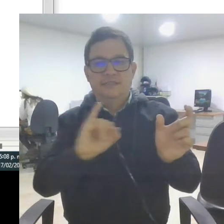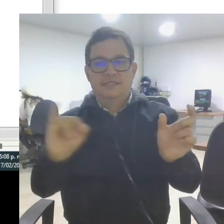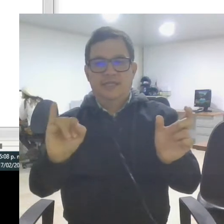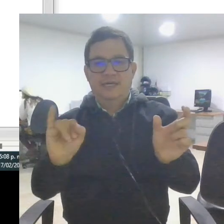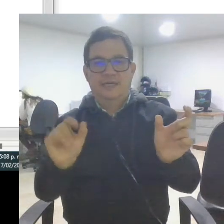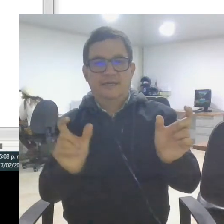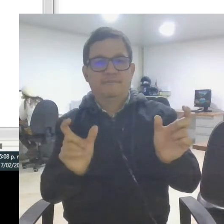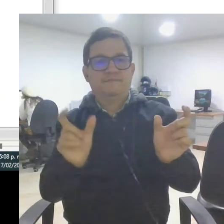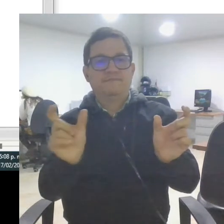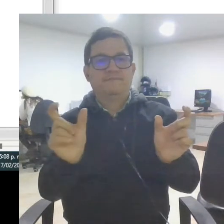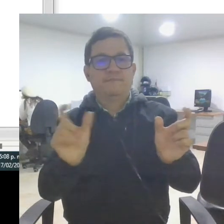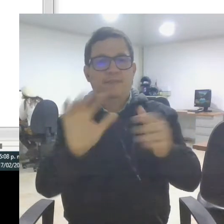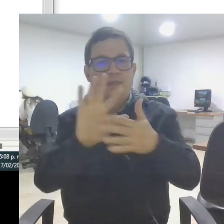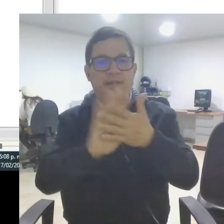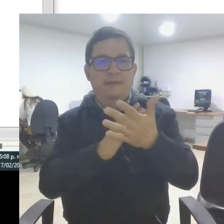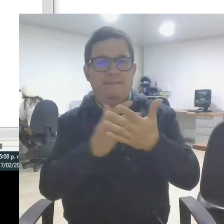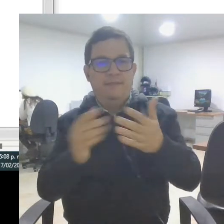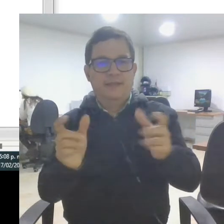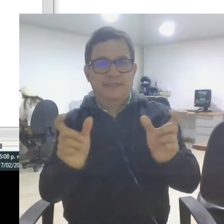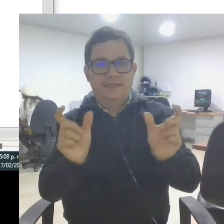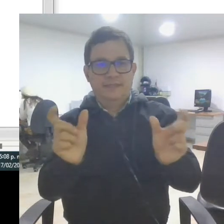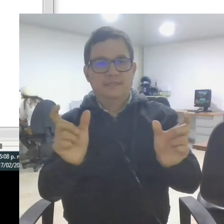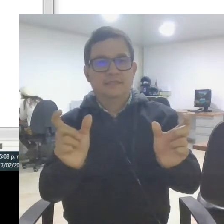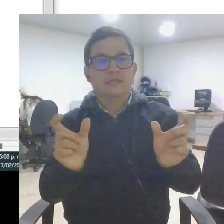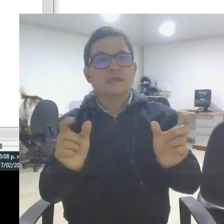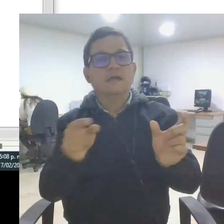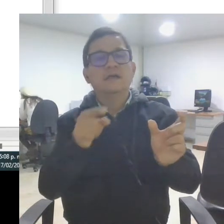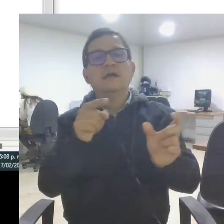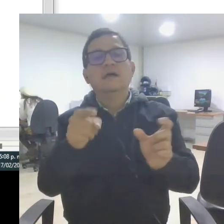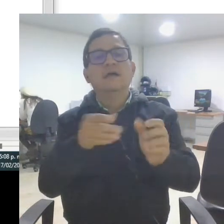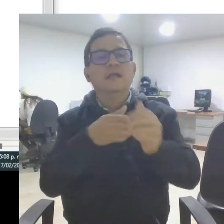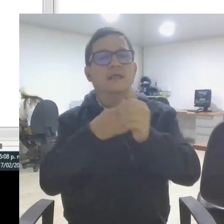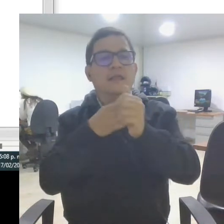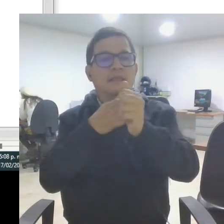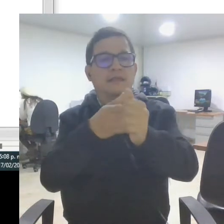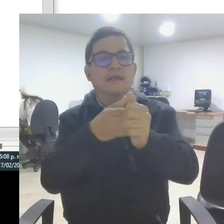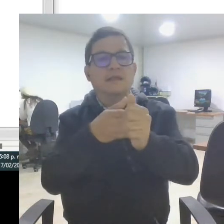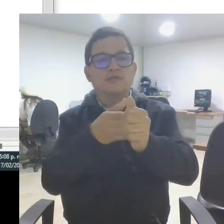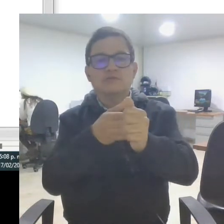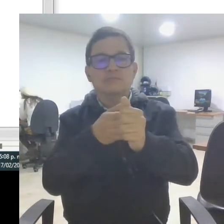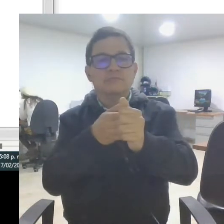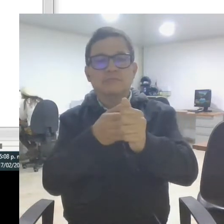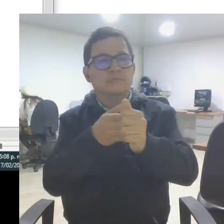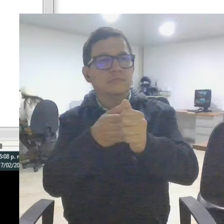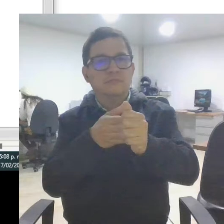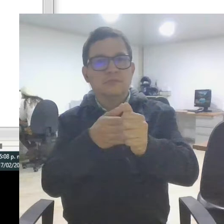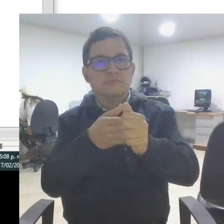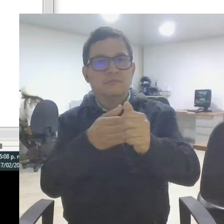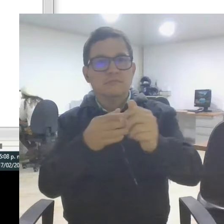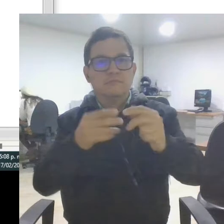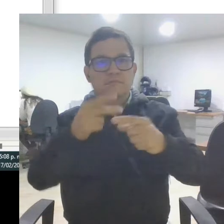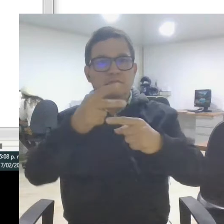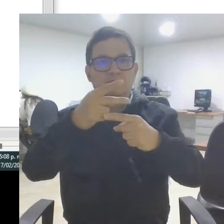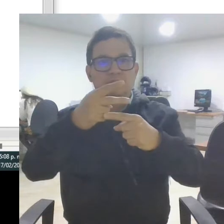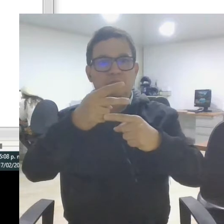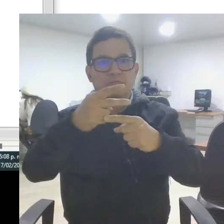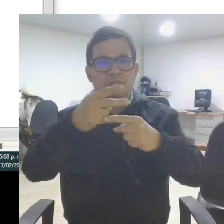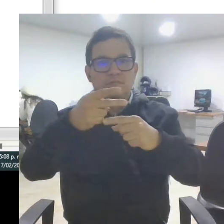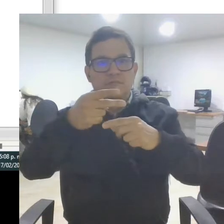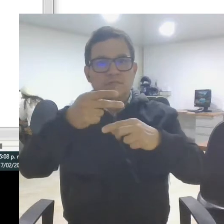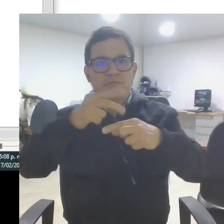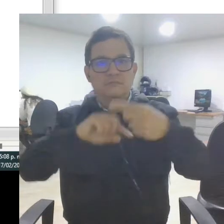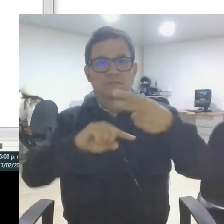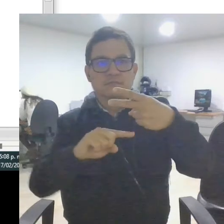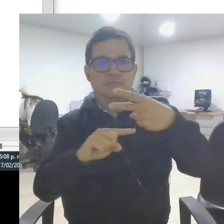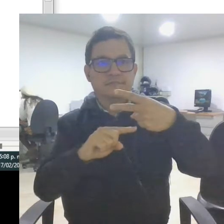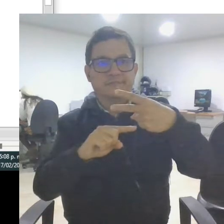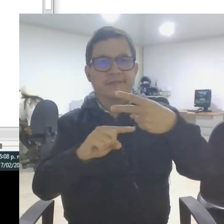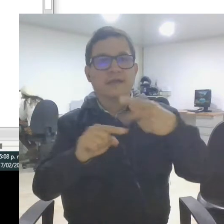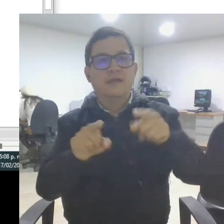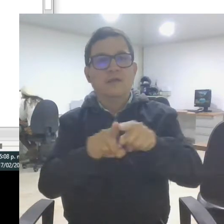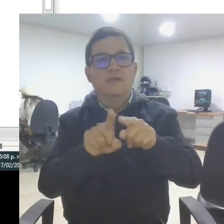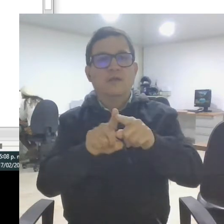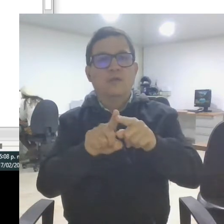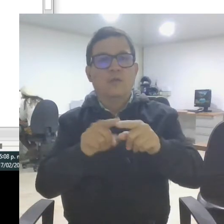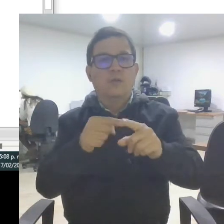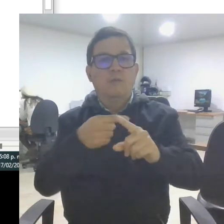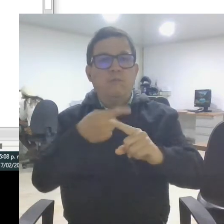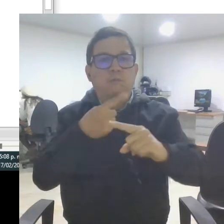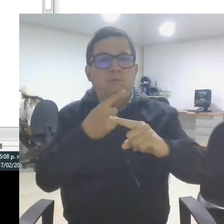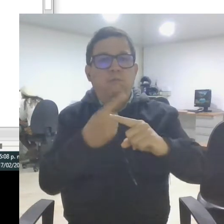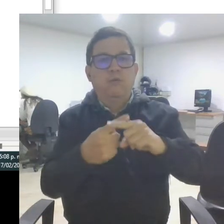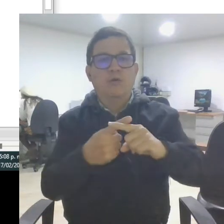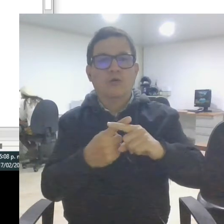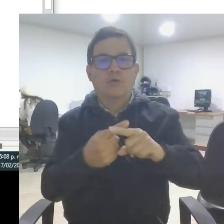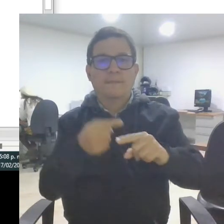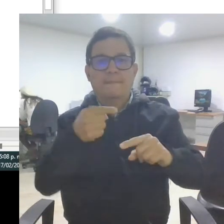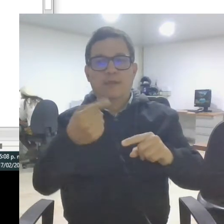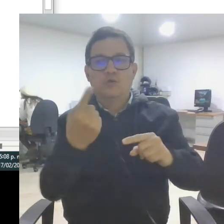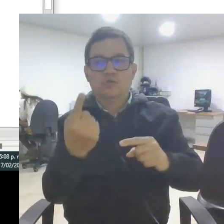nuestra matriz. La dirección de una desigualdad se invierte cuando ambos miembros se multiplican por menos 1.